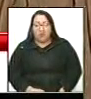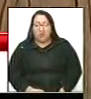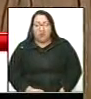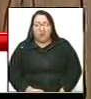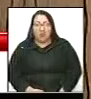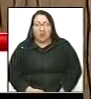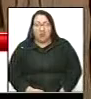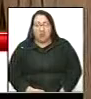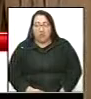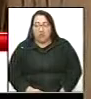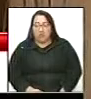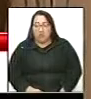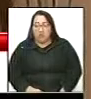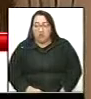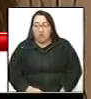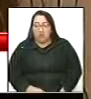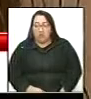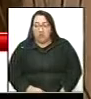Estamos en votación.